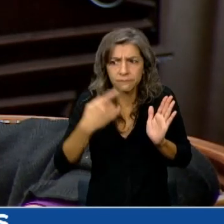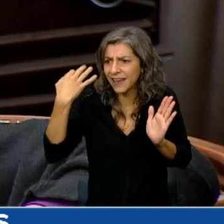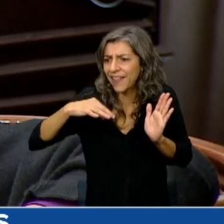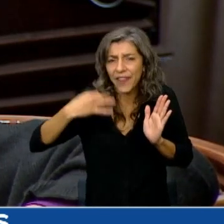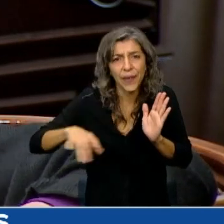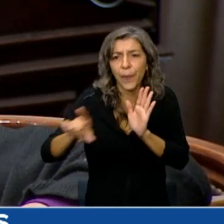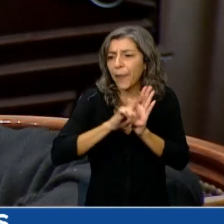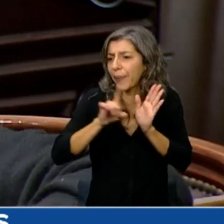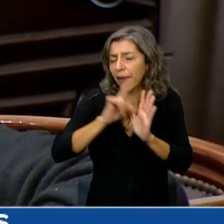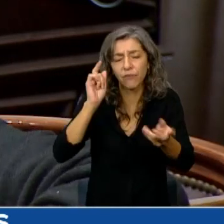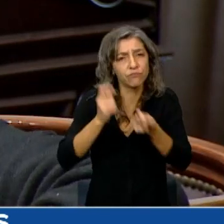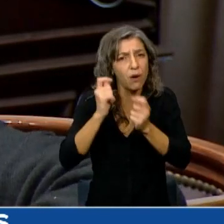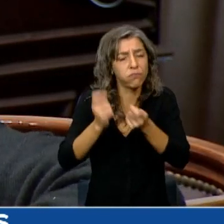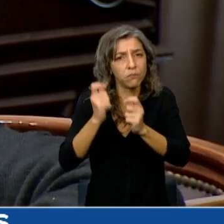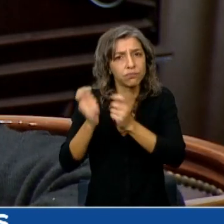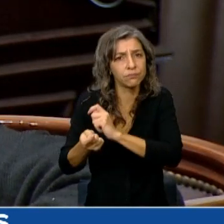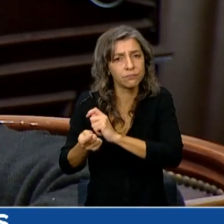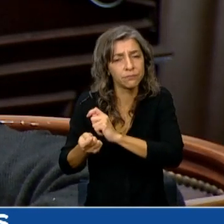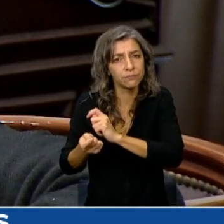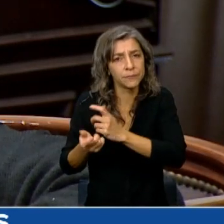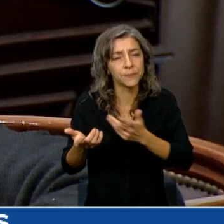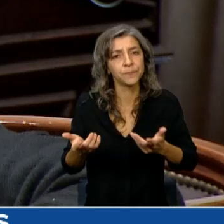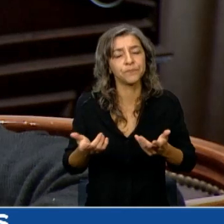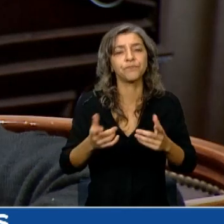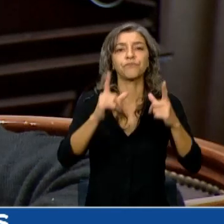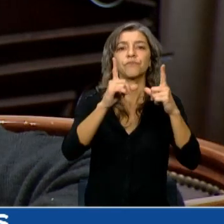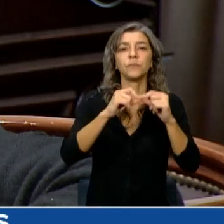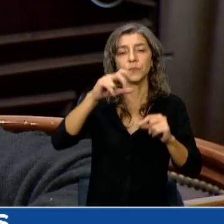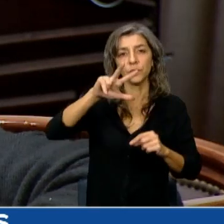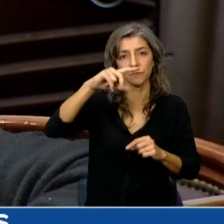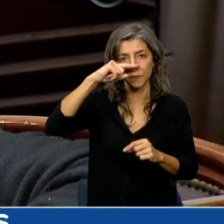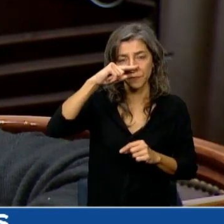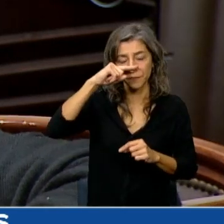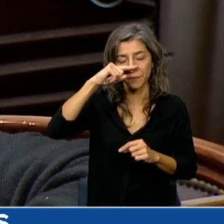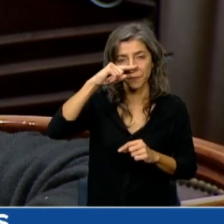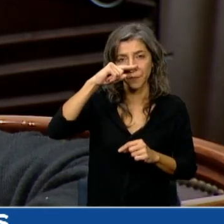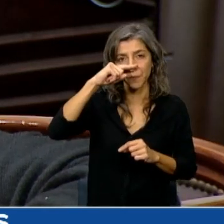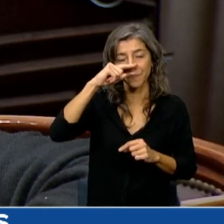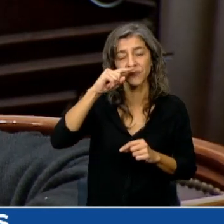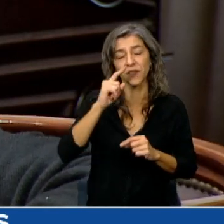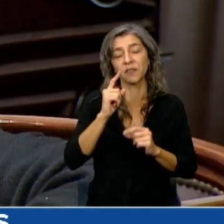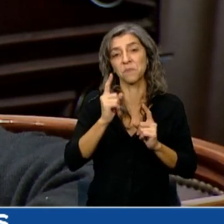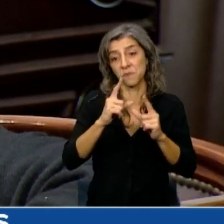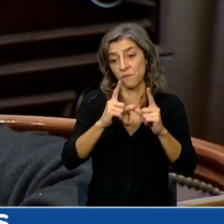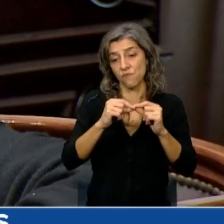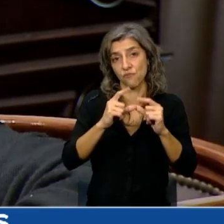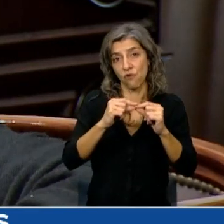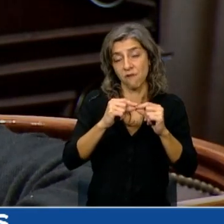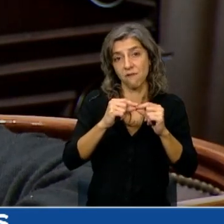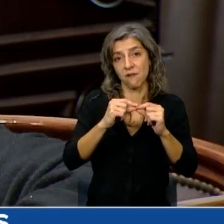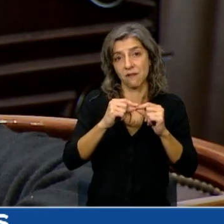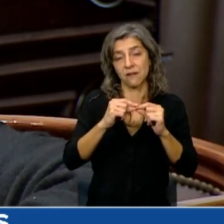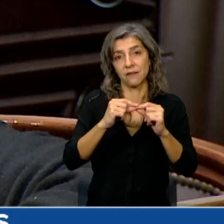legislación distinta. El artículo 37, Presidenta, que es el artículo que